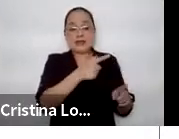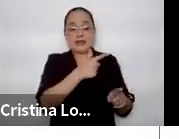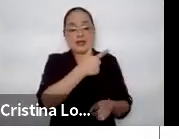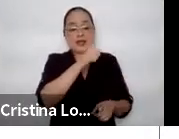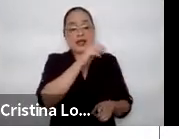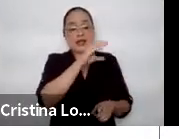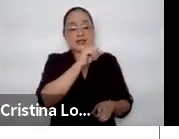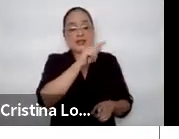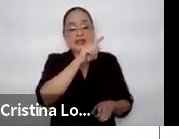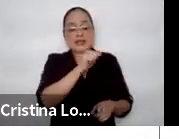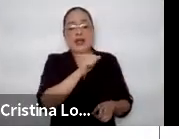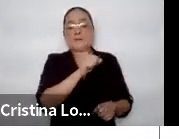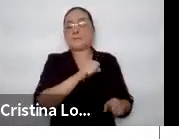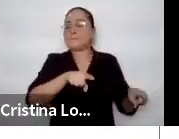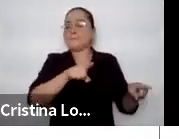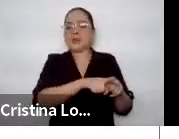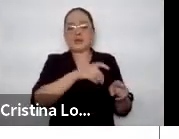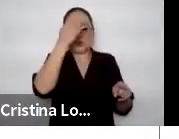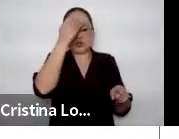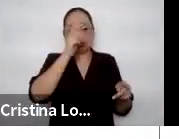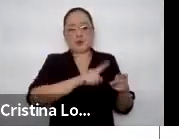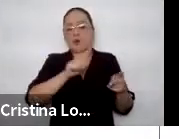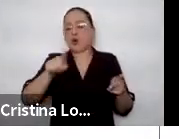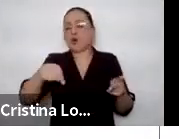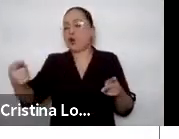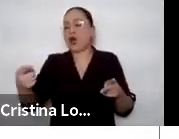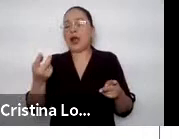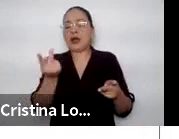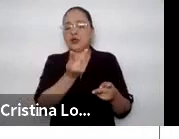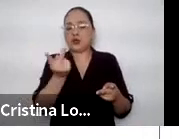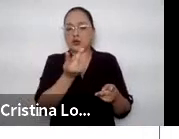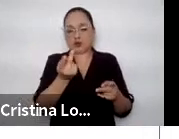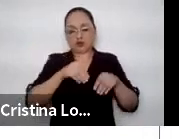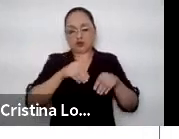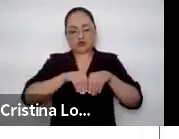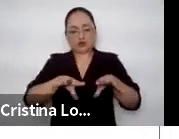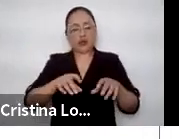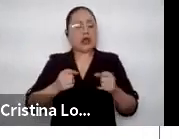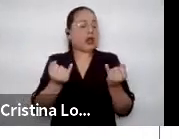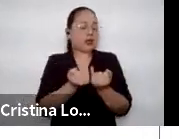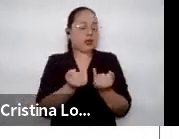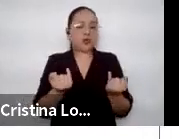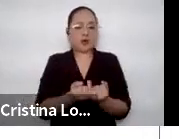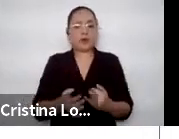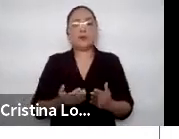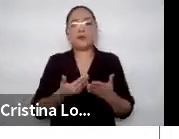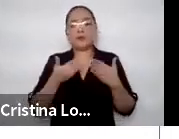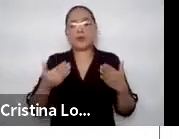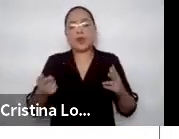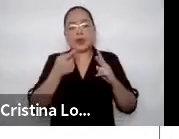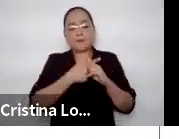mencionado. Bien, entonces entramos a esta línea del tiempo y vamos a